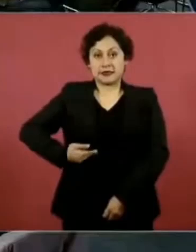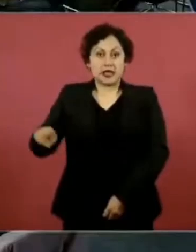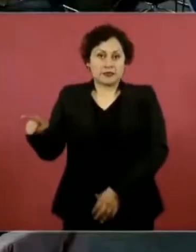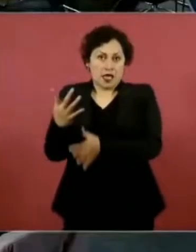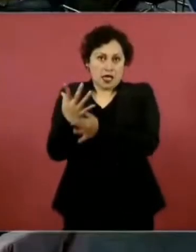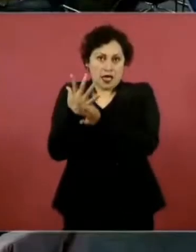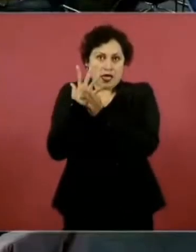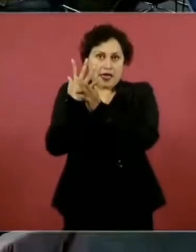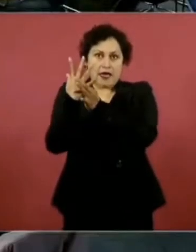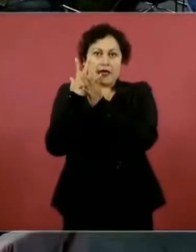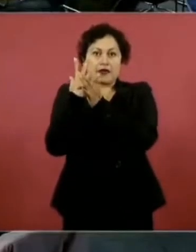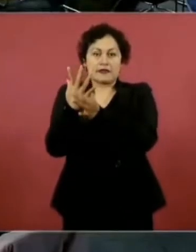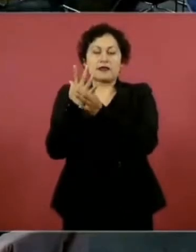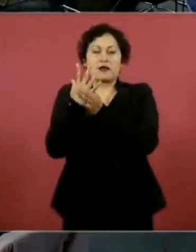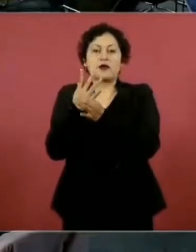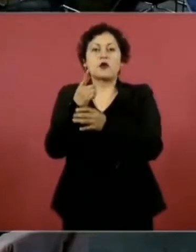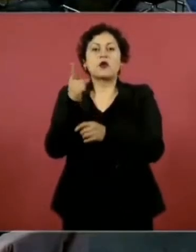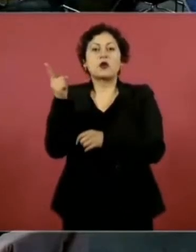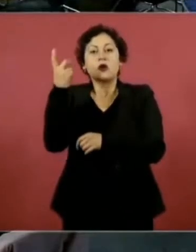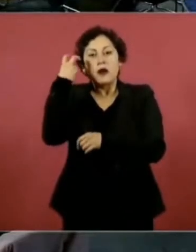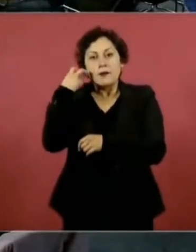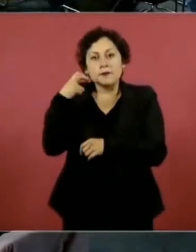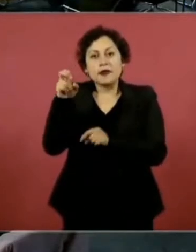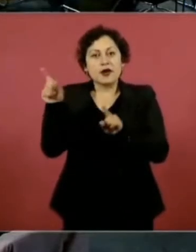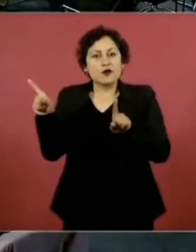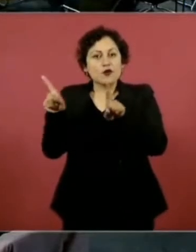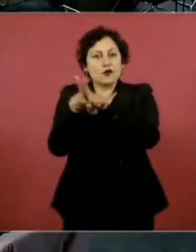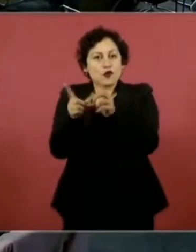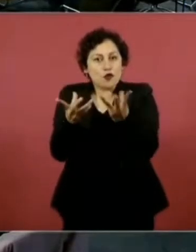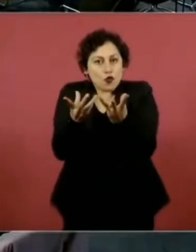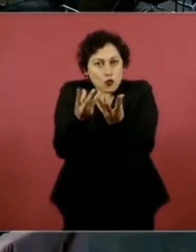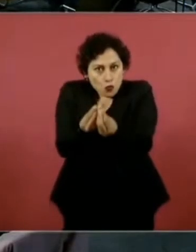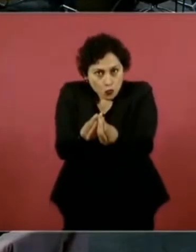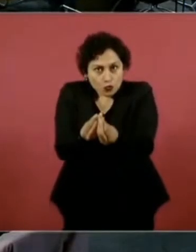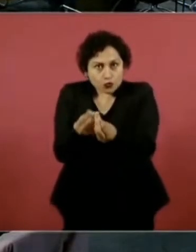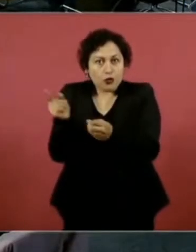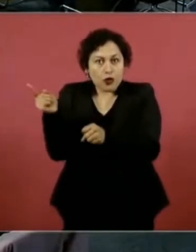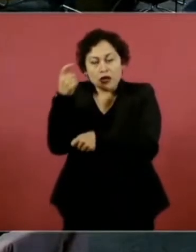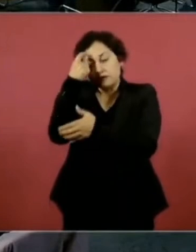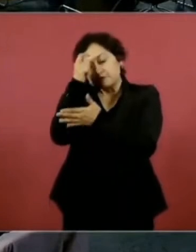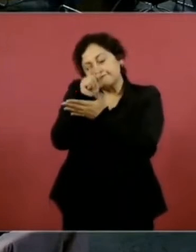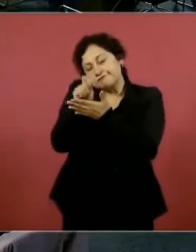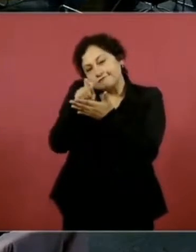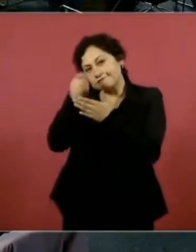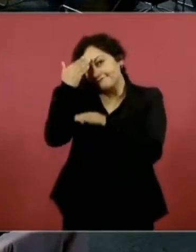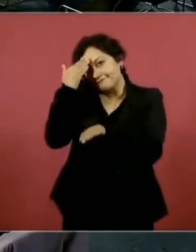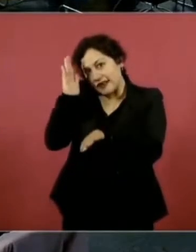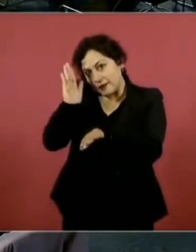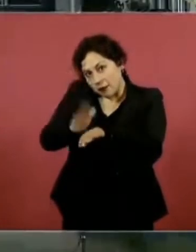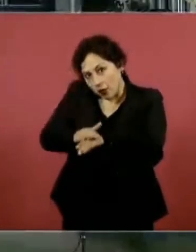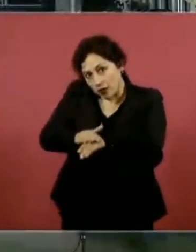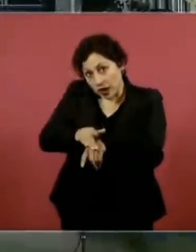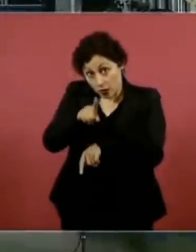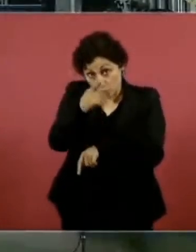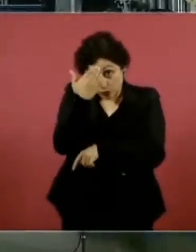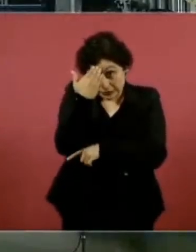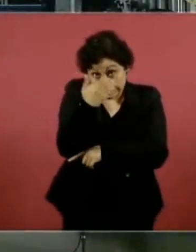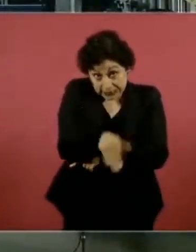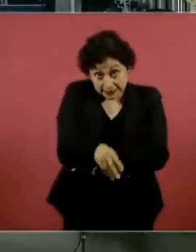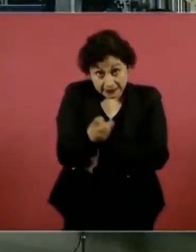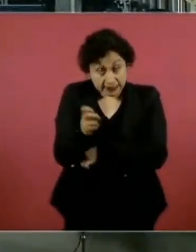memorias de giras que está haciendo con usted de un libro Entonces si han comentado respecto de eso de la no no pero ella tiene